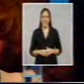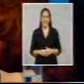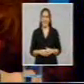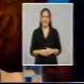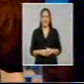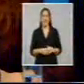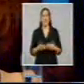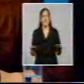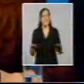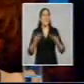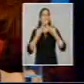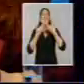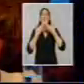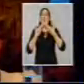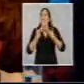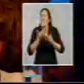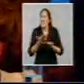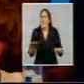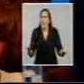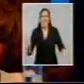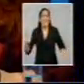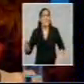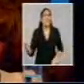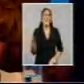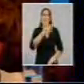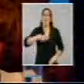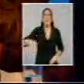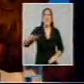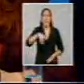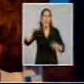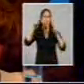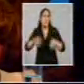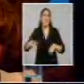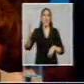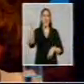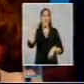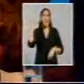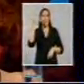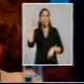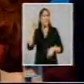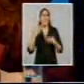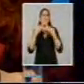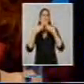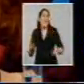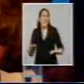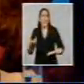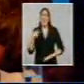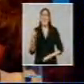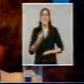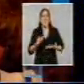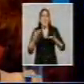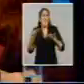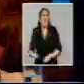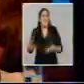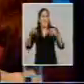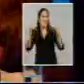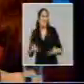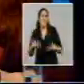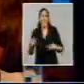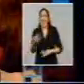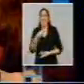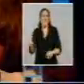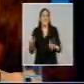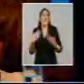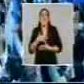Muchas gracias a todo el pueblo de La Pampa por la cálida y afectuosa bienvenida que me han